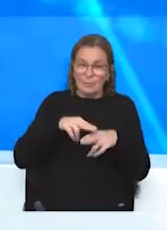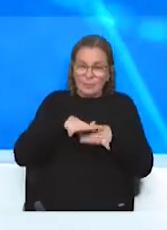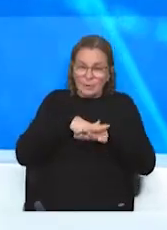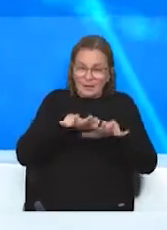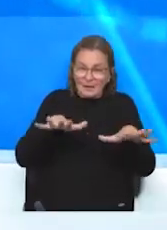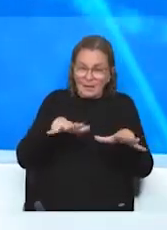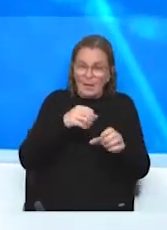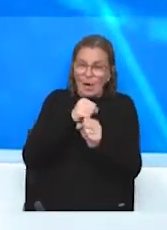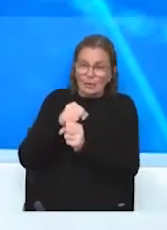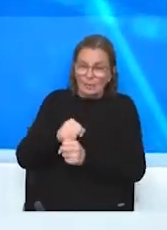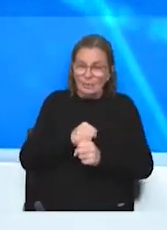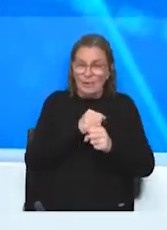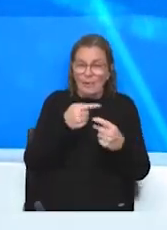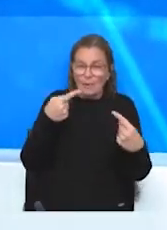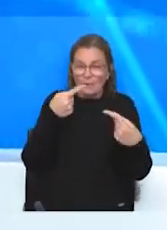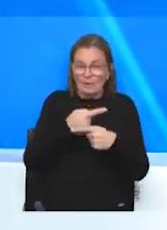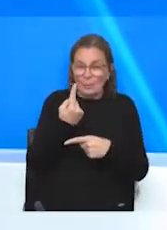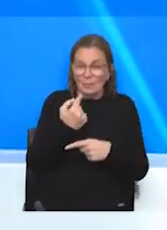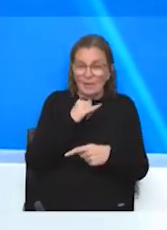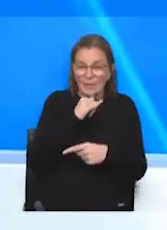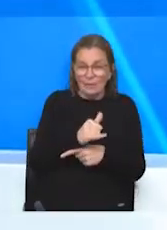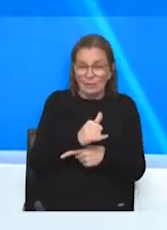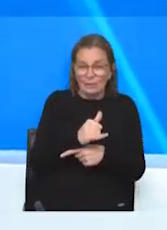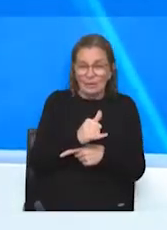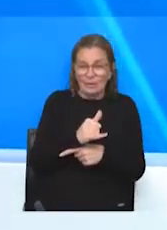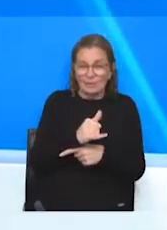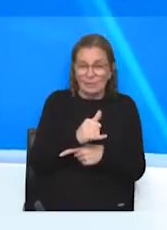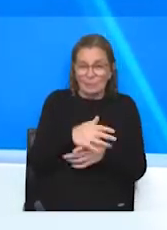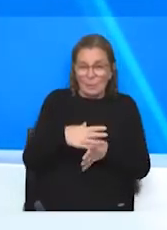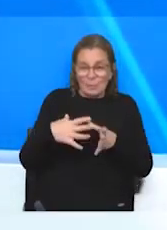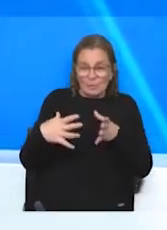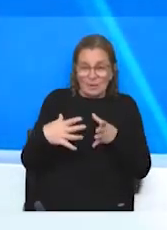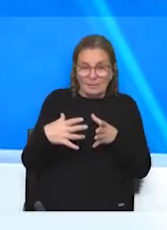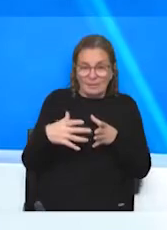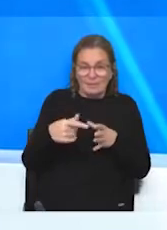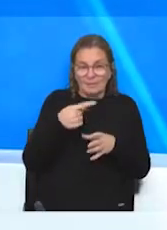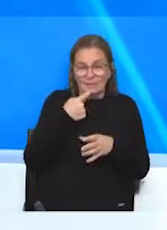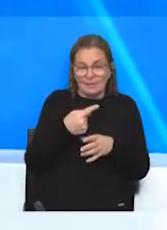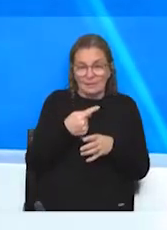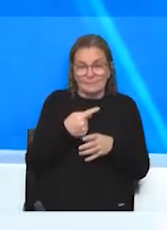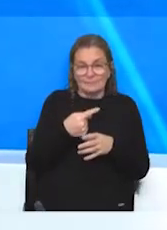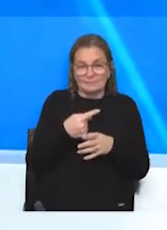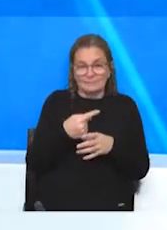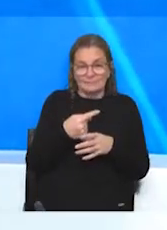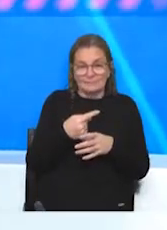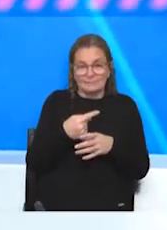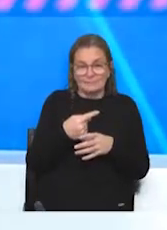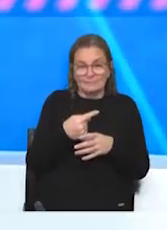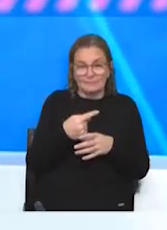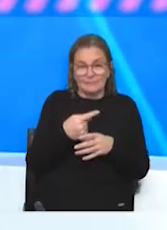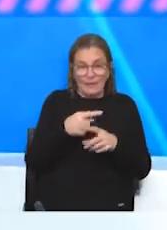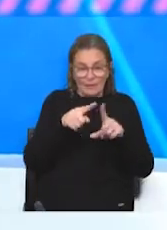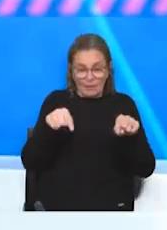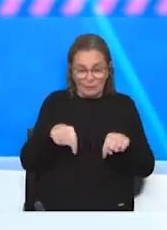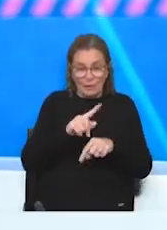populares porque eh frente a una denuncia de de este de este volumen una de este tamaño eh las las facturas